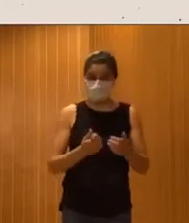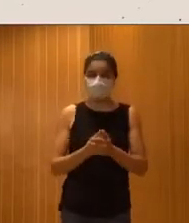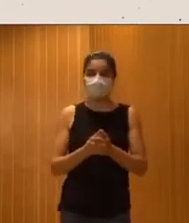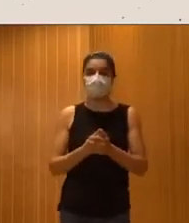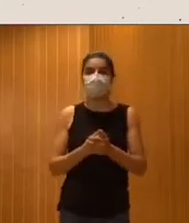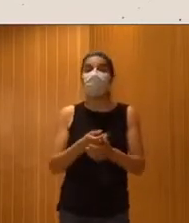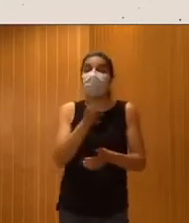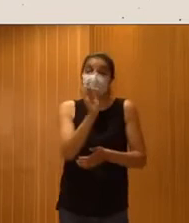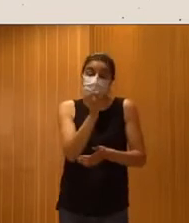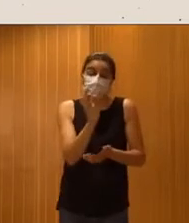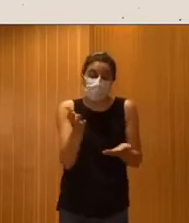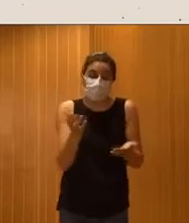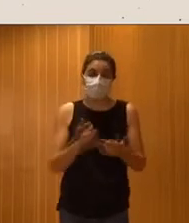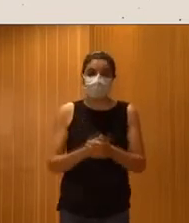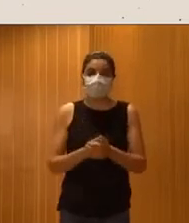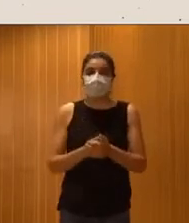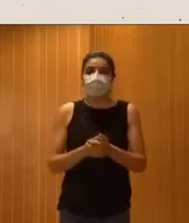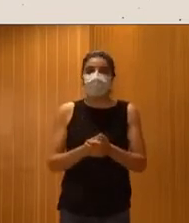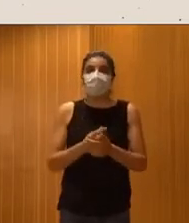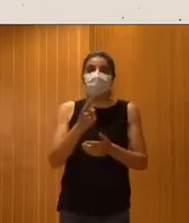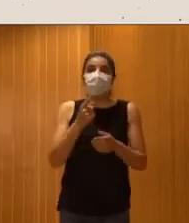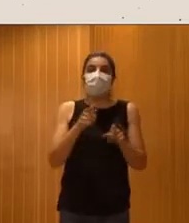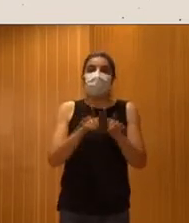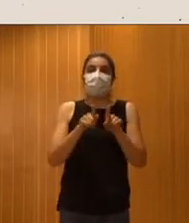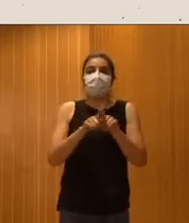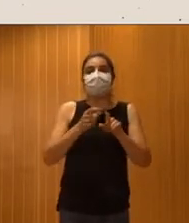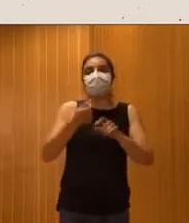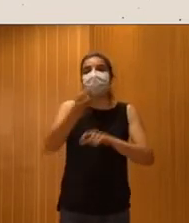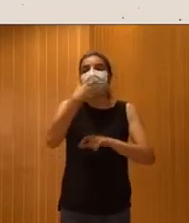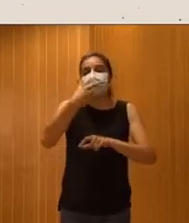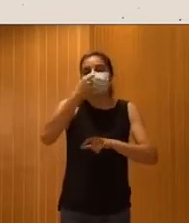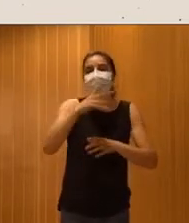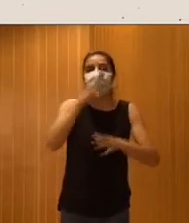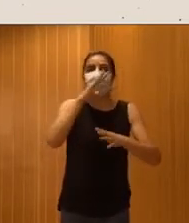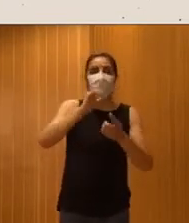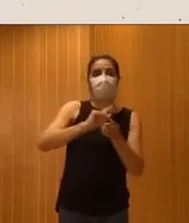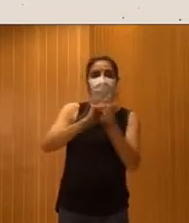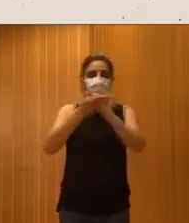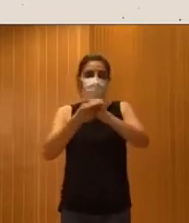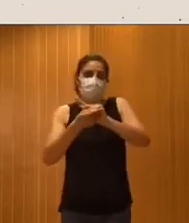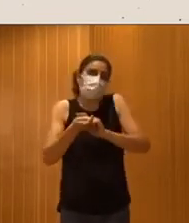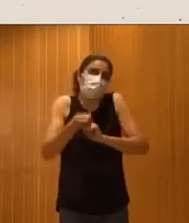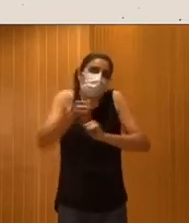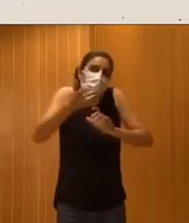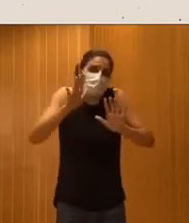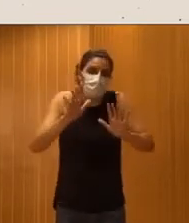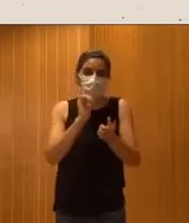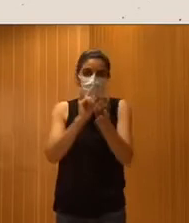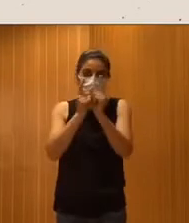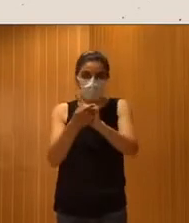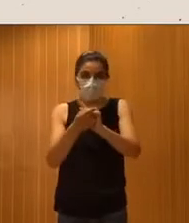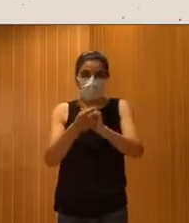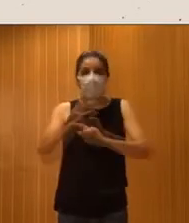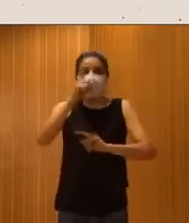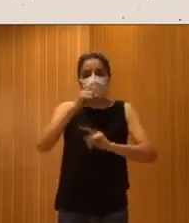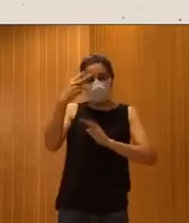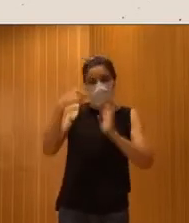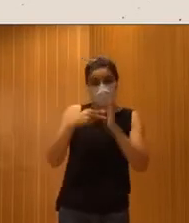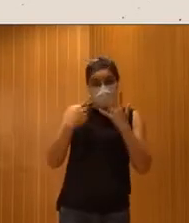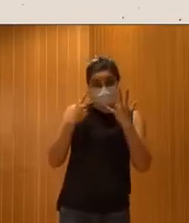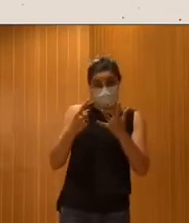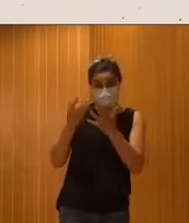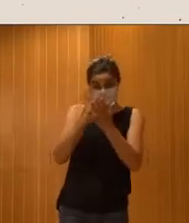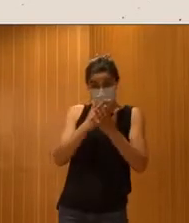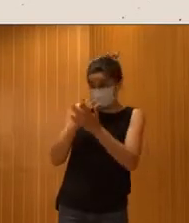Es verdad que ahora el perfil de psicofármacos ha mejorado un poco, porque en aquella época, en el 2006, cuando